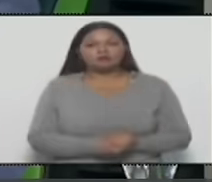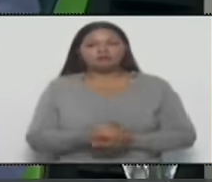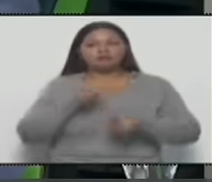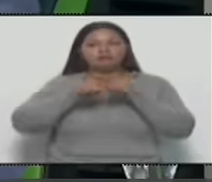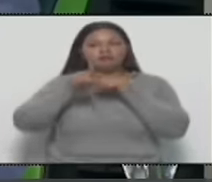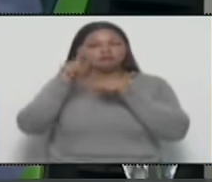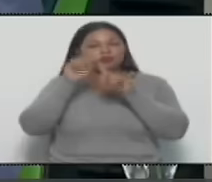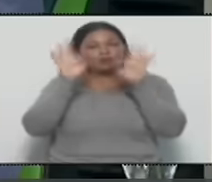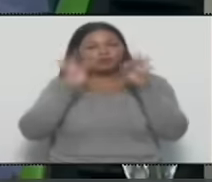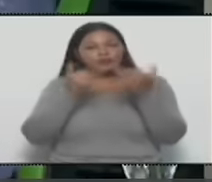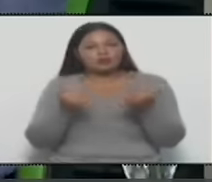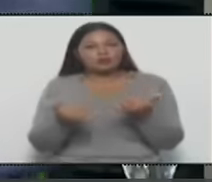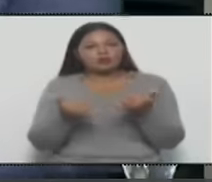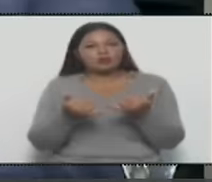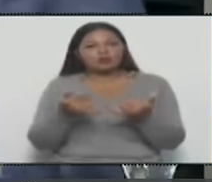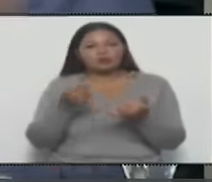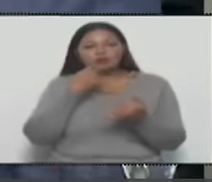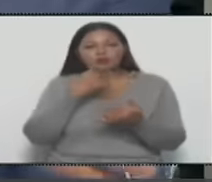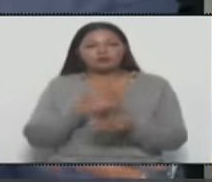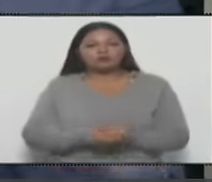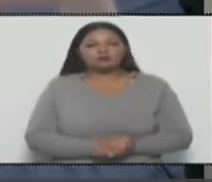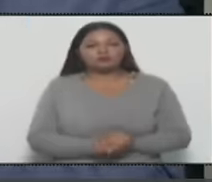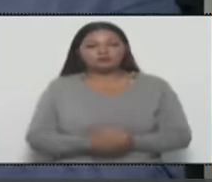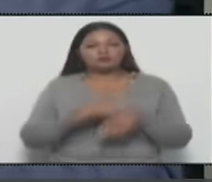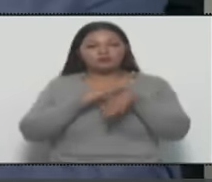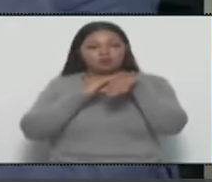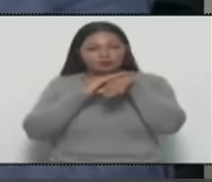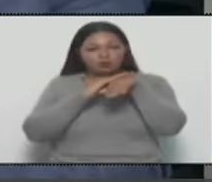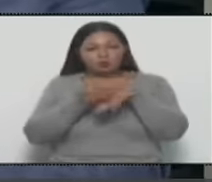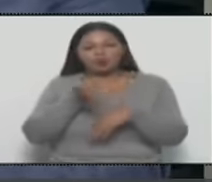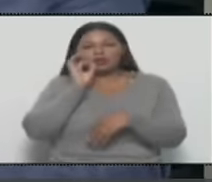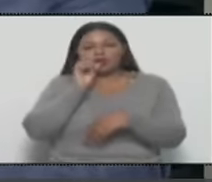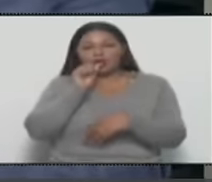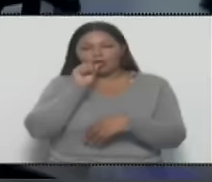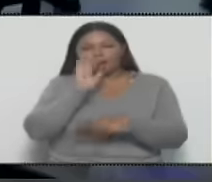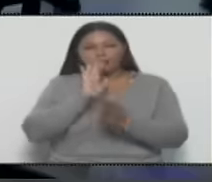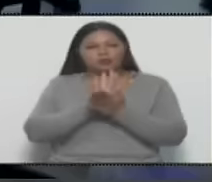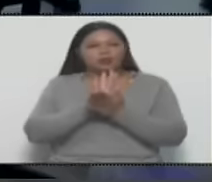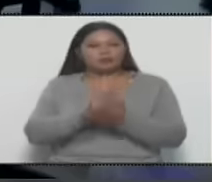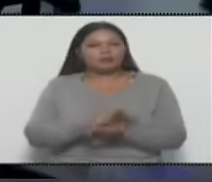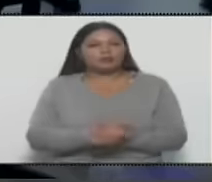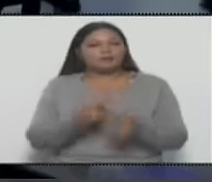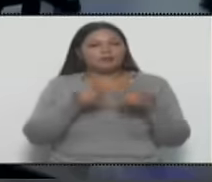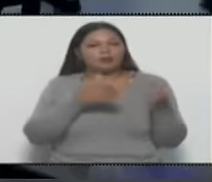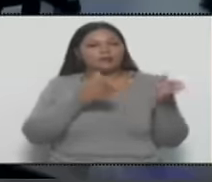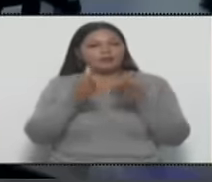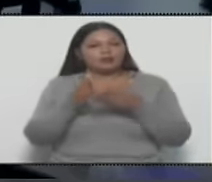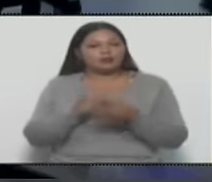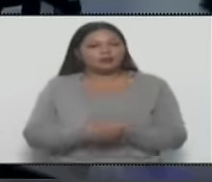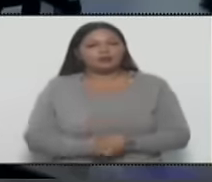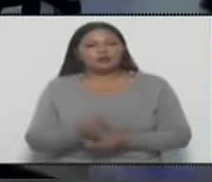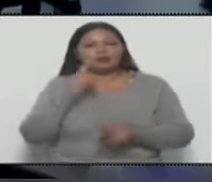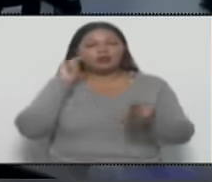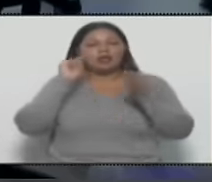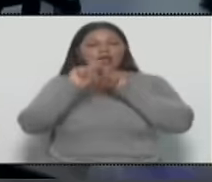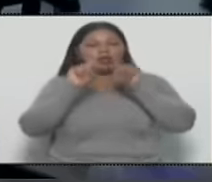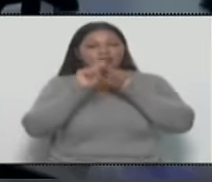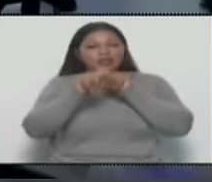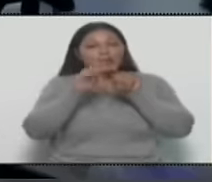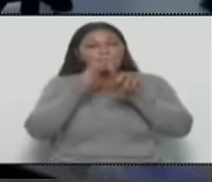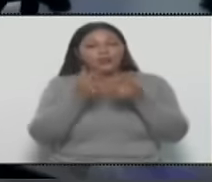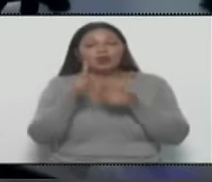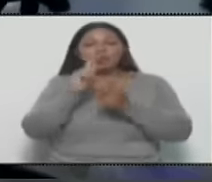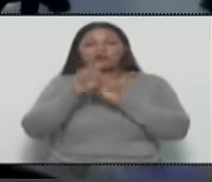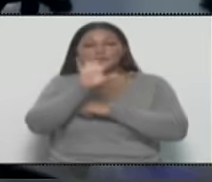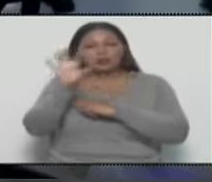criticando esta medida. Pero tomar un poquito pero de sí, claro. Pero además que la critican, pero hay países sí. Que